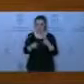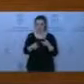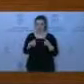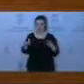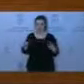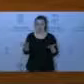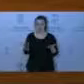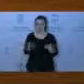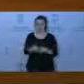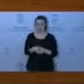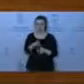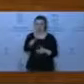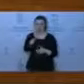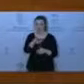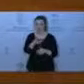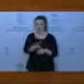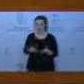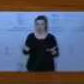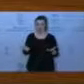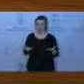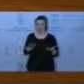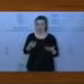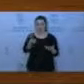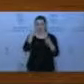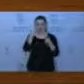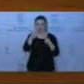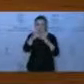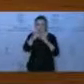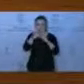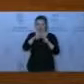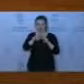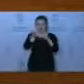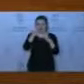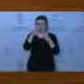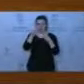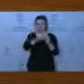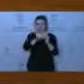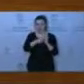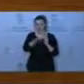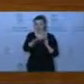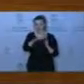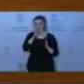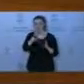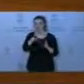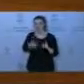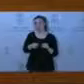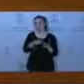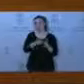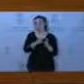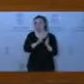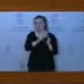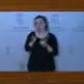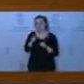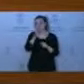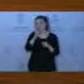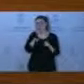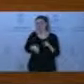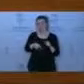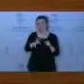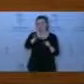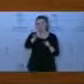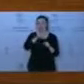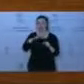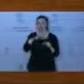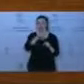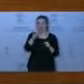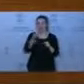Por tanto, bienvenida sea esta auditoría integral que arroje algo de luz a nuestra comunidad autónoma, una comunidad endeudada y con un déficit desproporcionado.